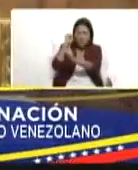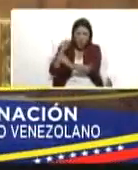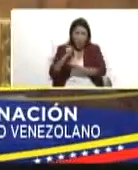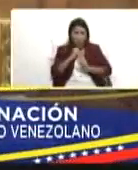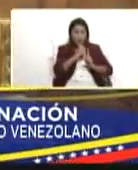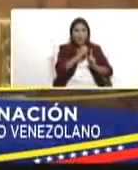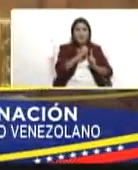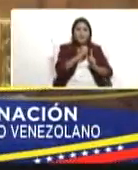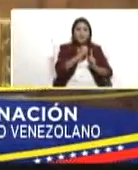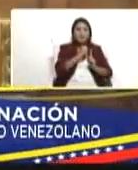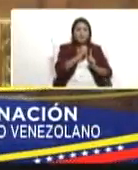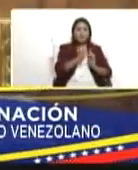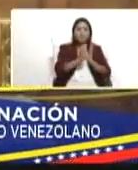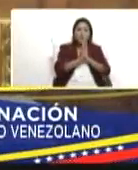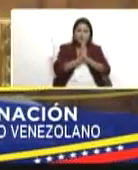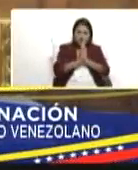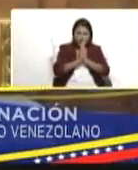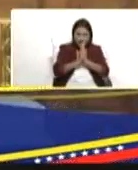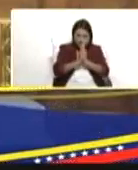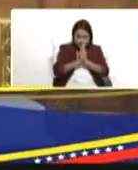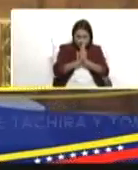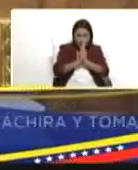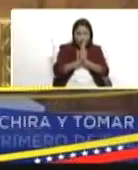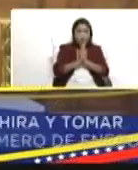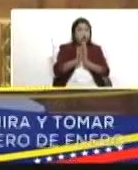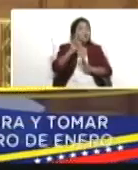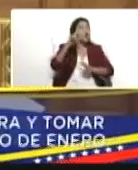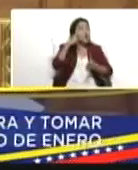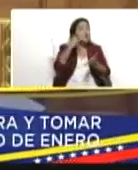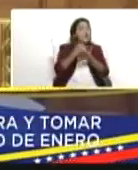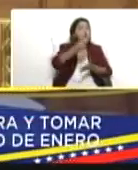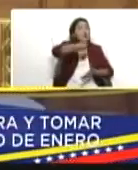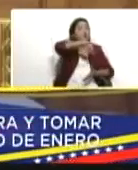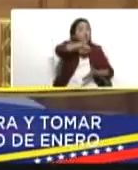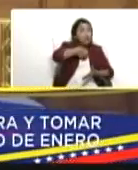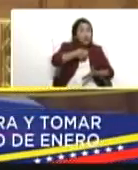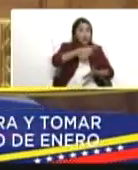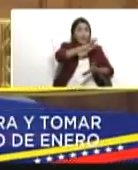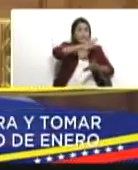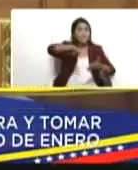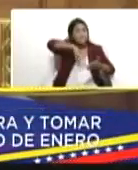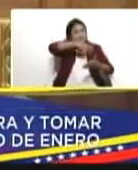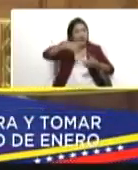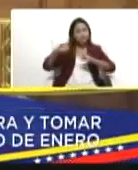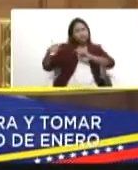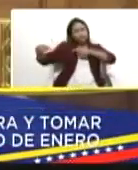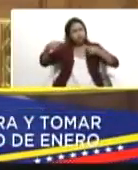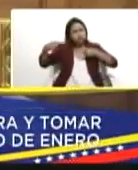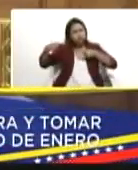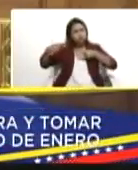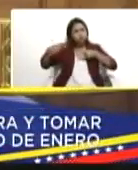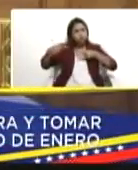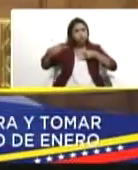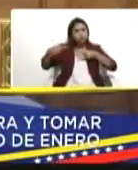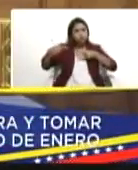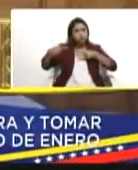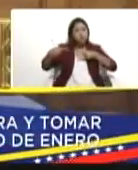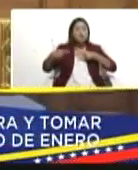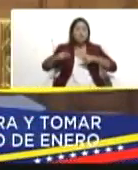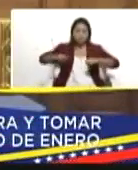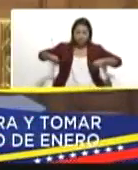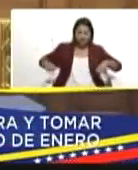por su propio bien no nos pongan a prueba en un plan extremista porque se desataría la furia